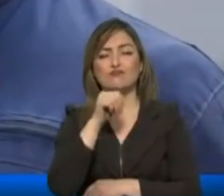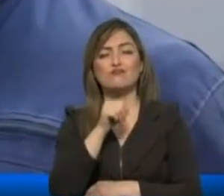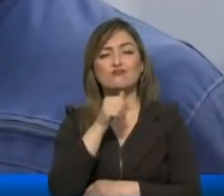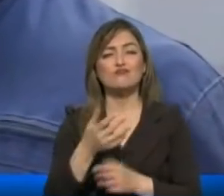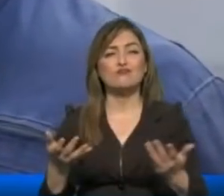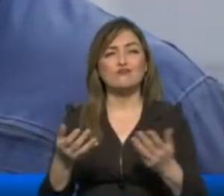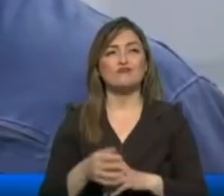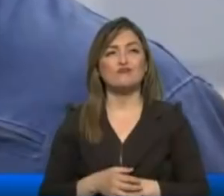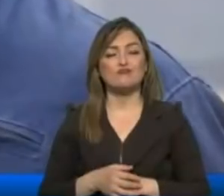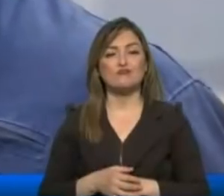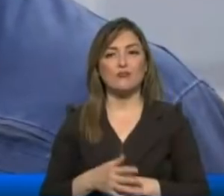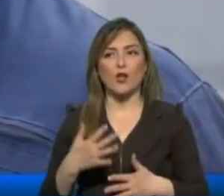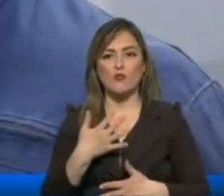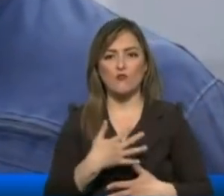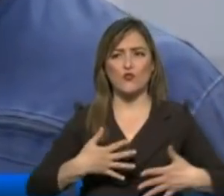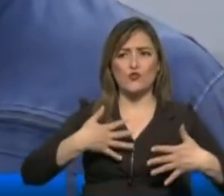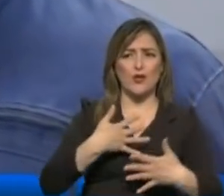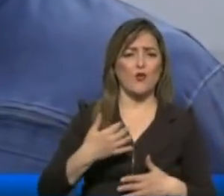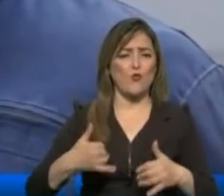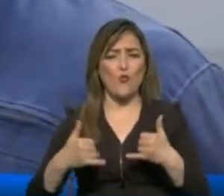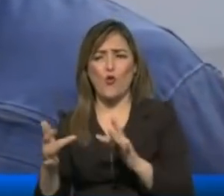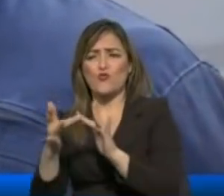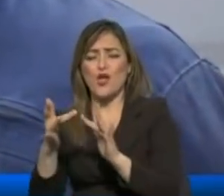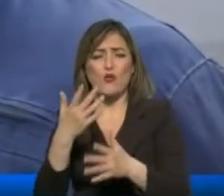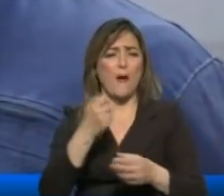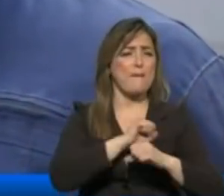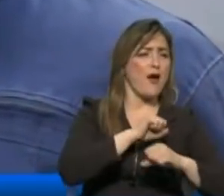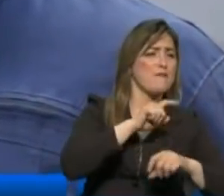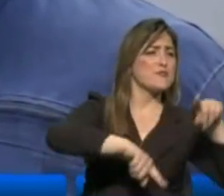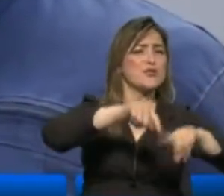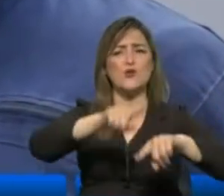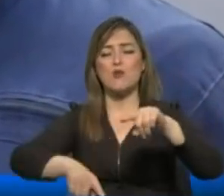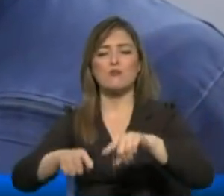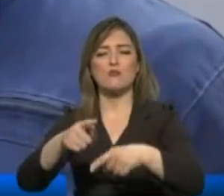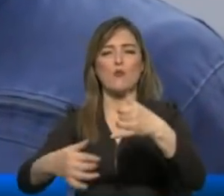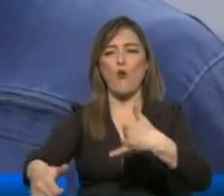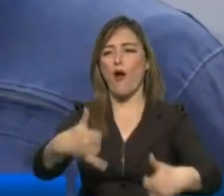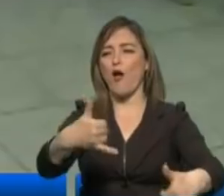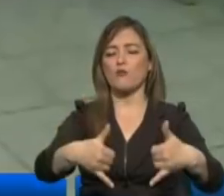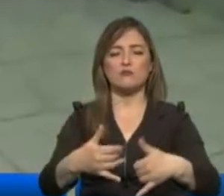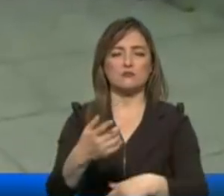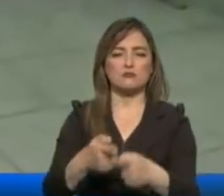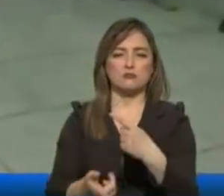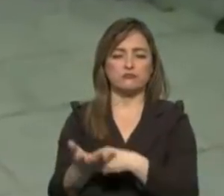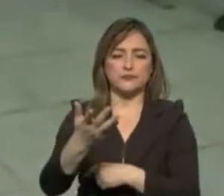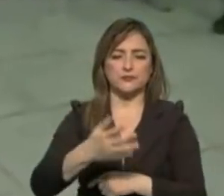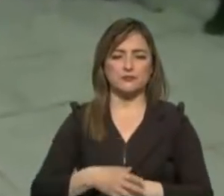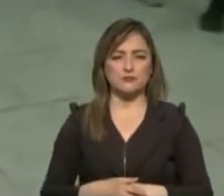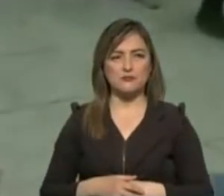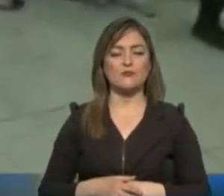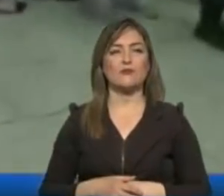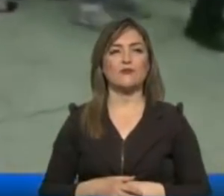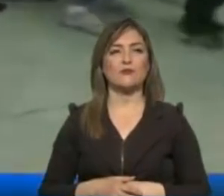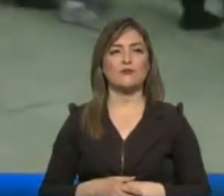de distracción, del contacto entre los niños, de jugar, de distraerse. Las